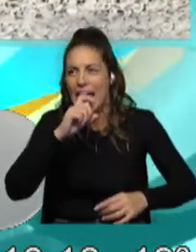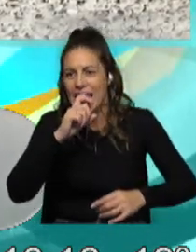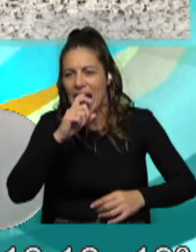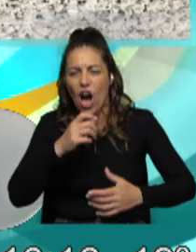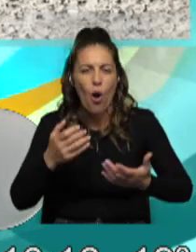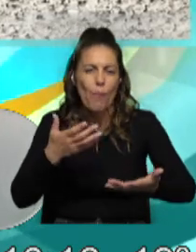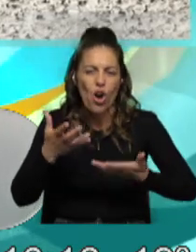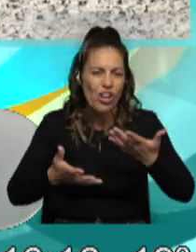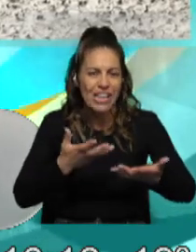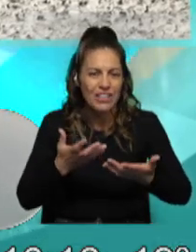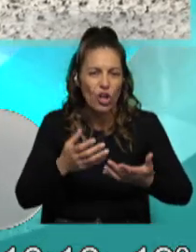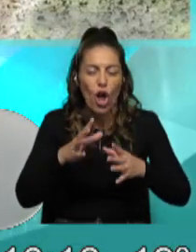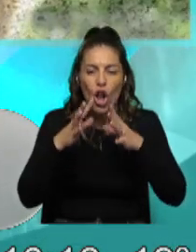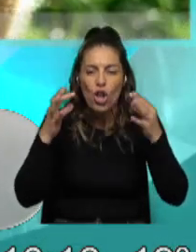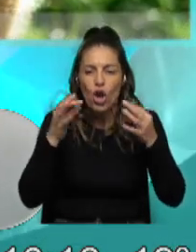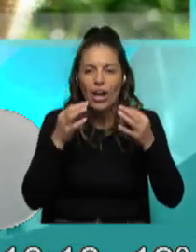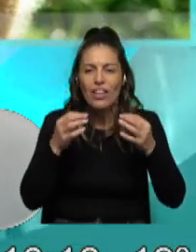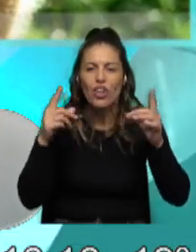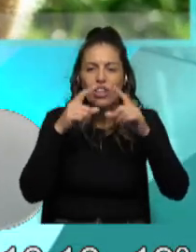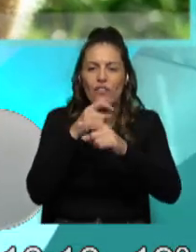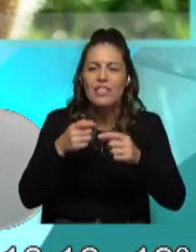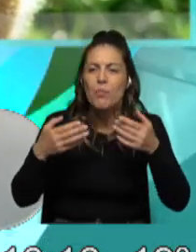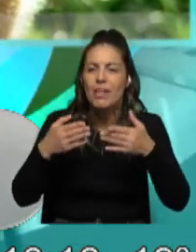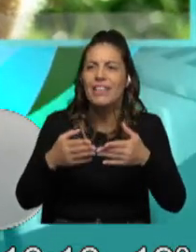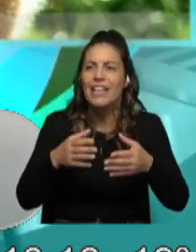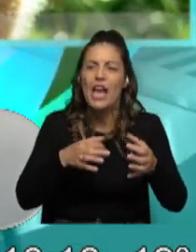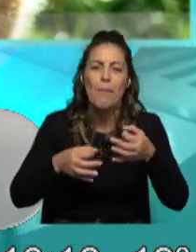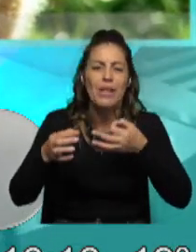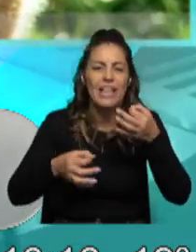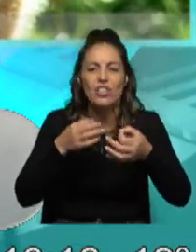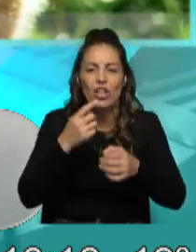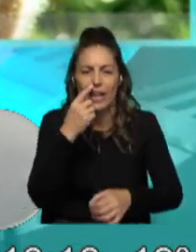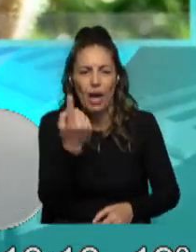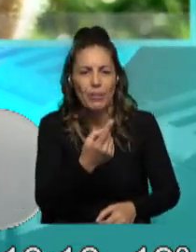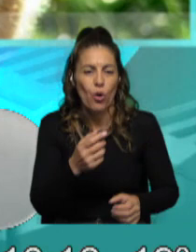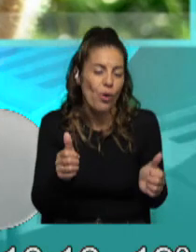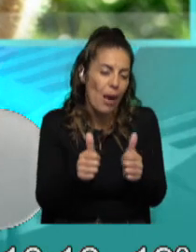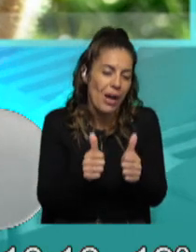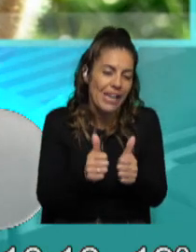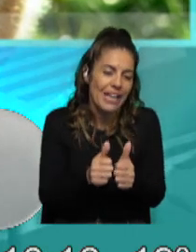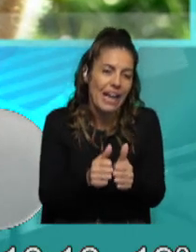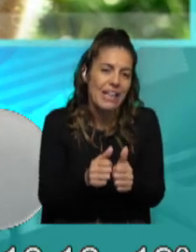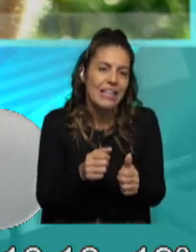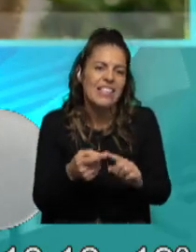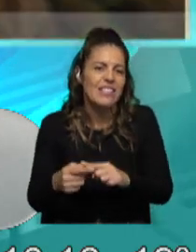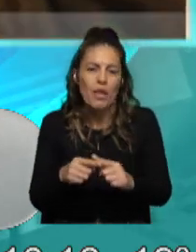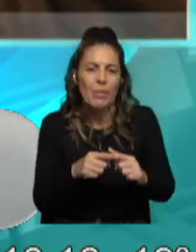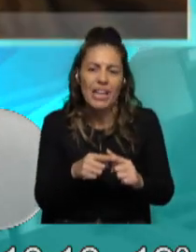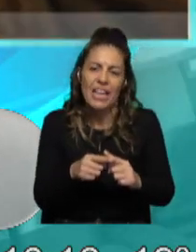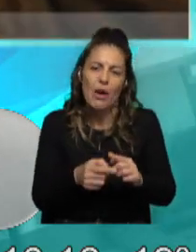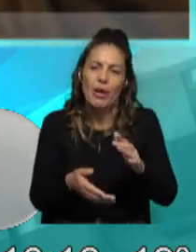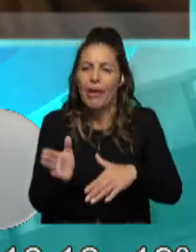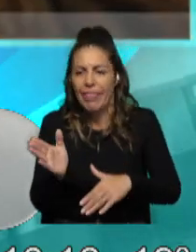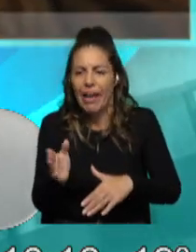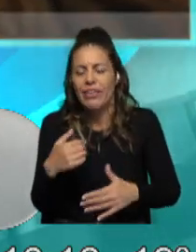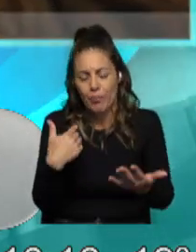irritado. Los gatos es muy difícil después pedirle explicaciones muy rápido. Cuando nosotros, una pareja se pelea, bueno, a veces es, mira, anda a darte dos vueltas a la manzana y